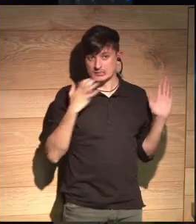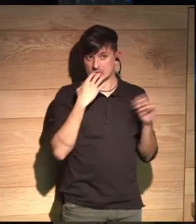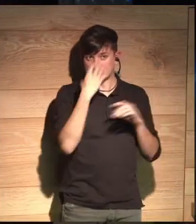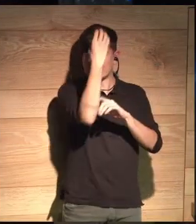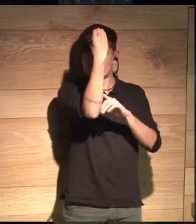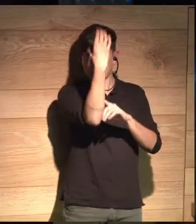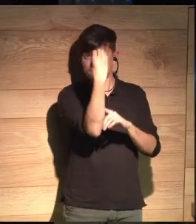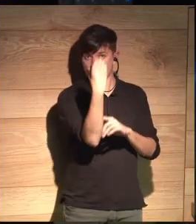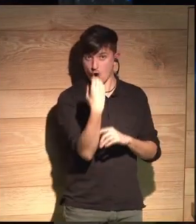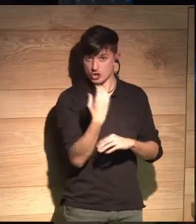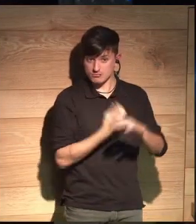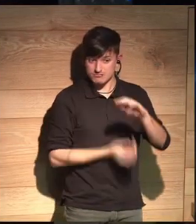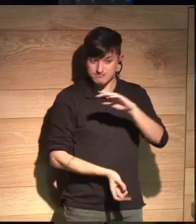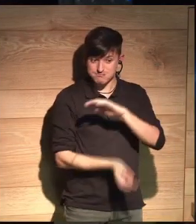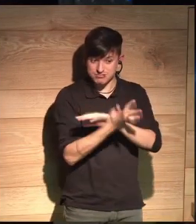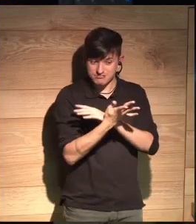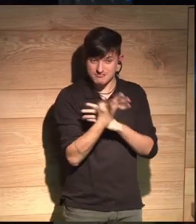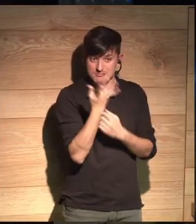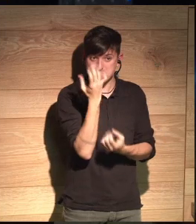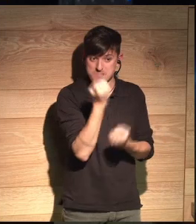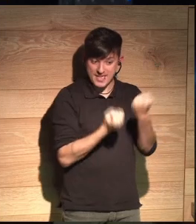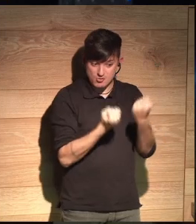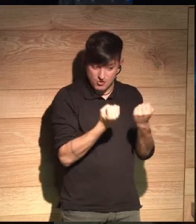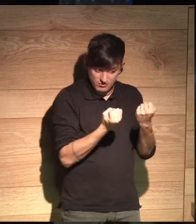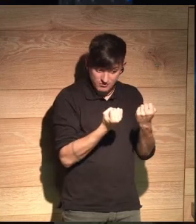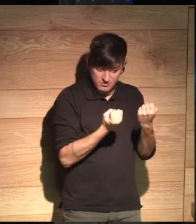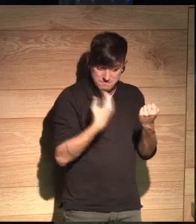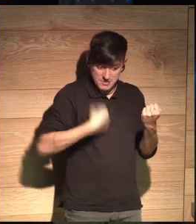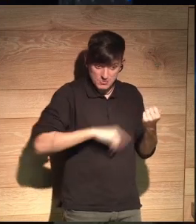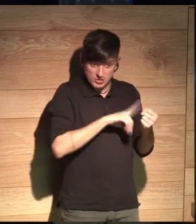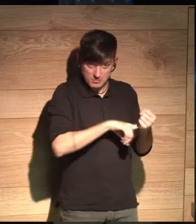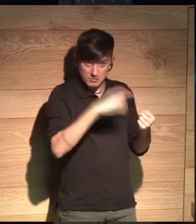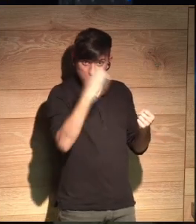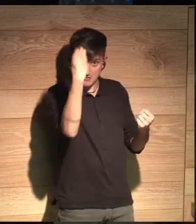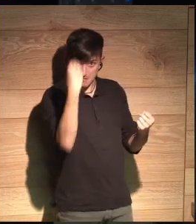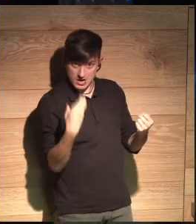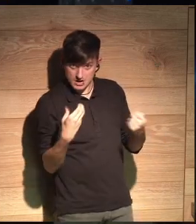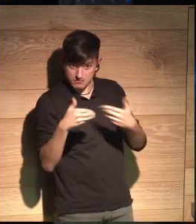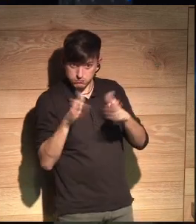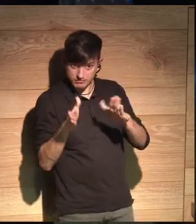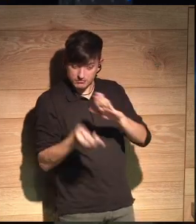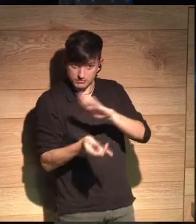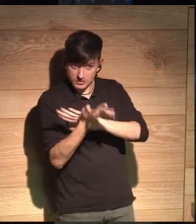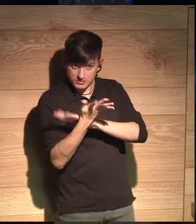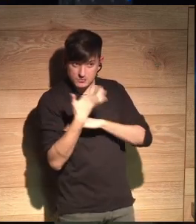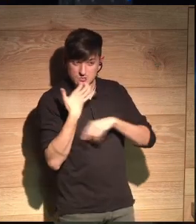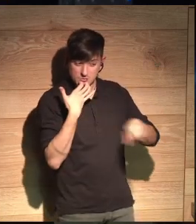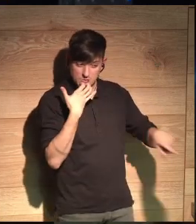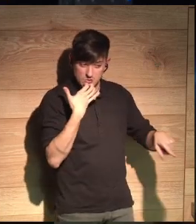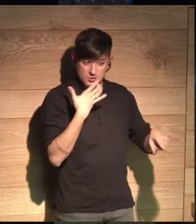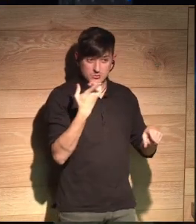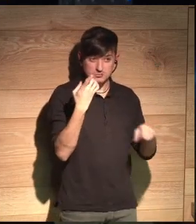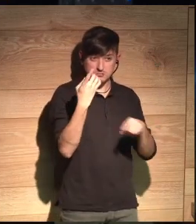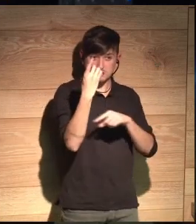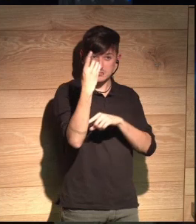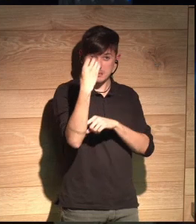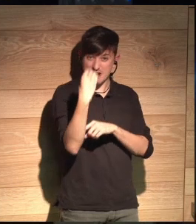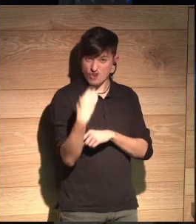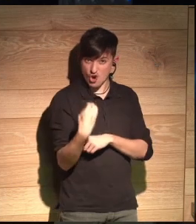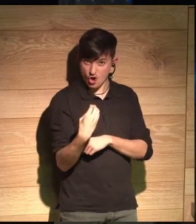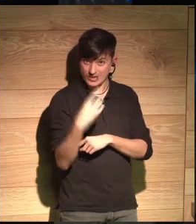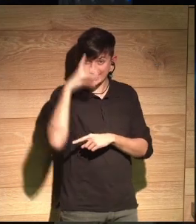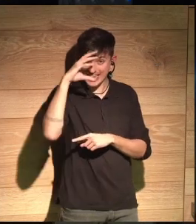aparecieron por ejemplo con los vehículos un sistema inteligente por ejemplo podría detectar dónde están los coches y no sería